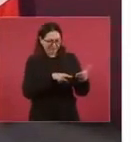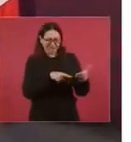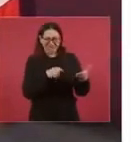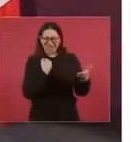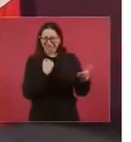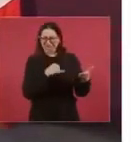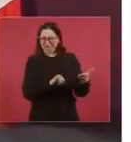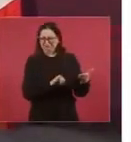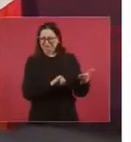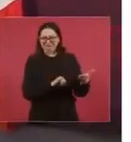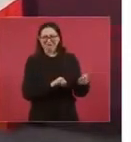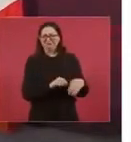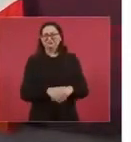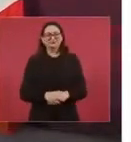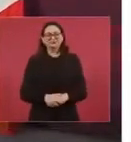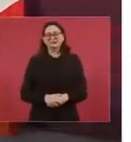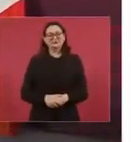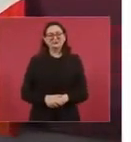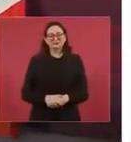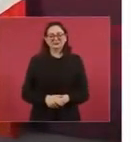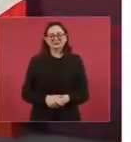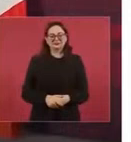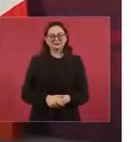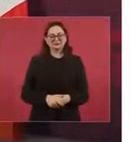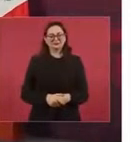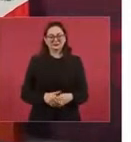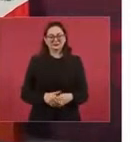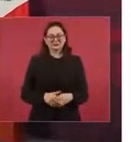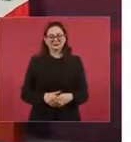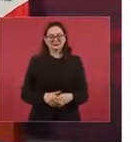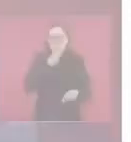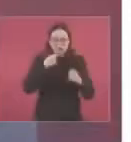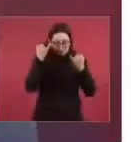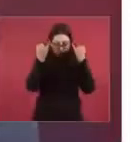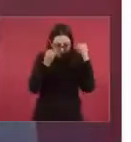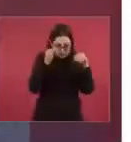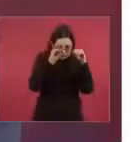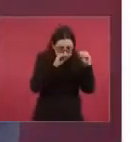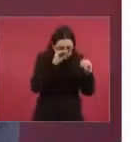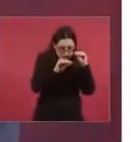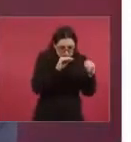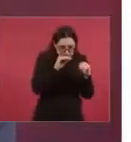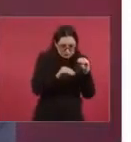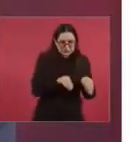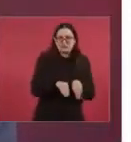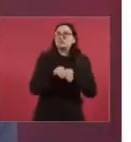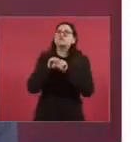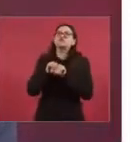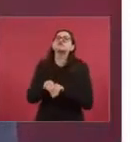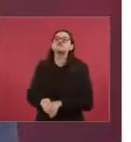hace se produce pues una una rebelión con es